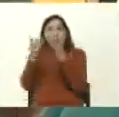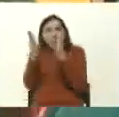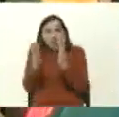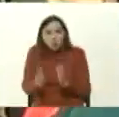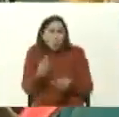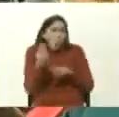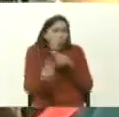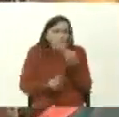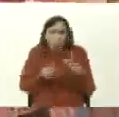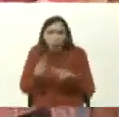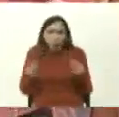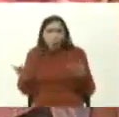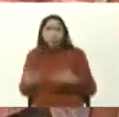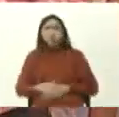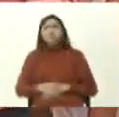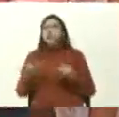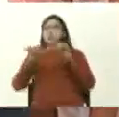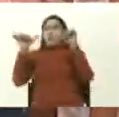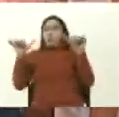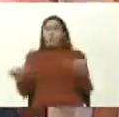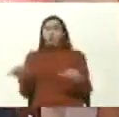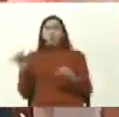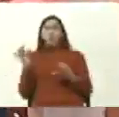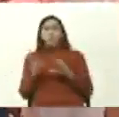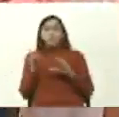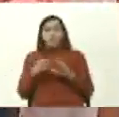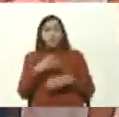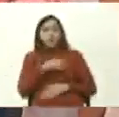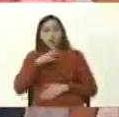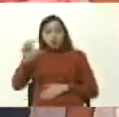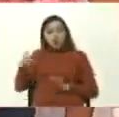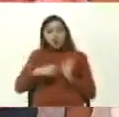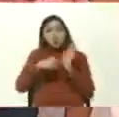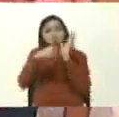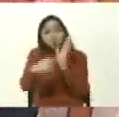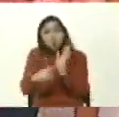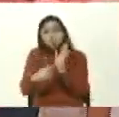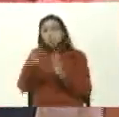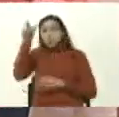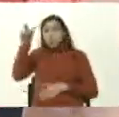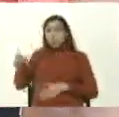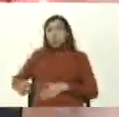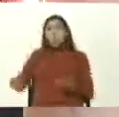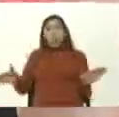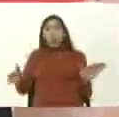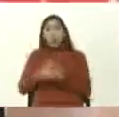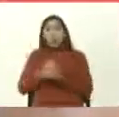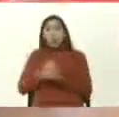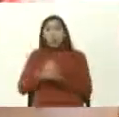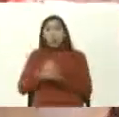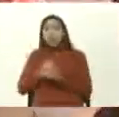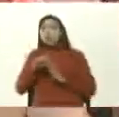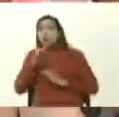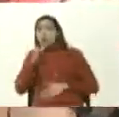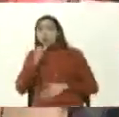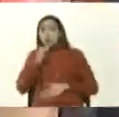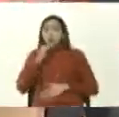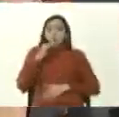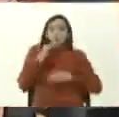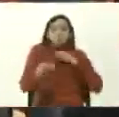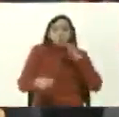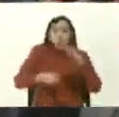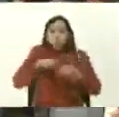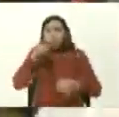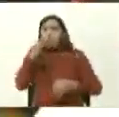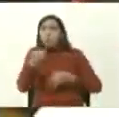tenemos esta herramienta tecnológica que es B-Ticket. La compañera Victoria de la FEBEN nos va a hacer el favor para que vea